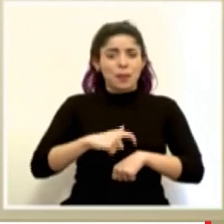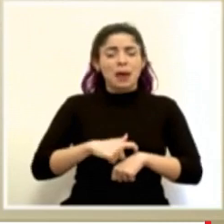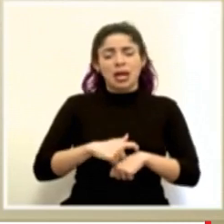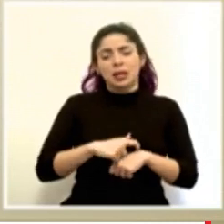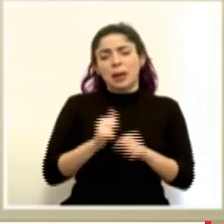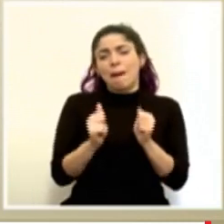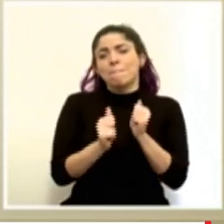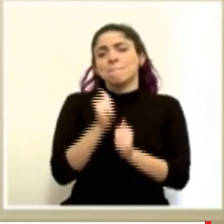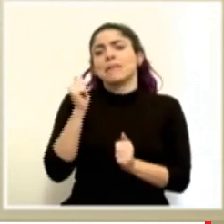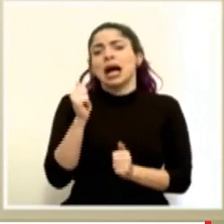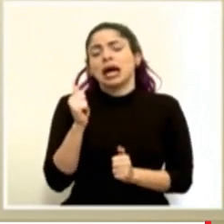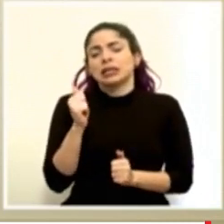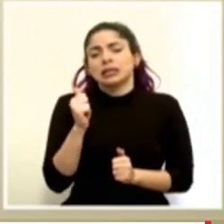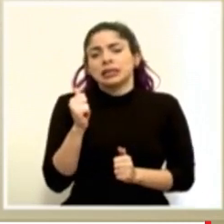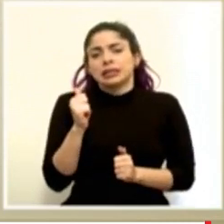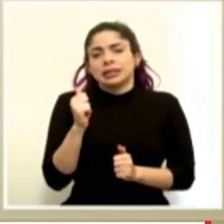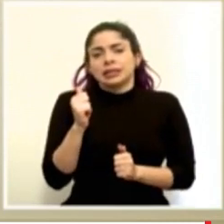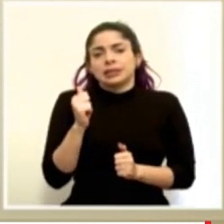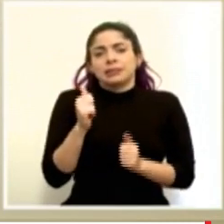habido mucho más